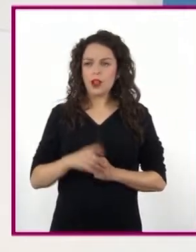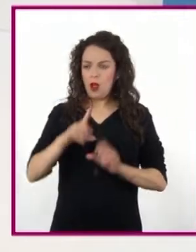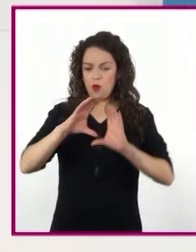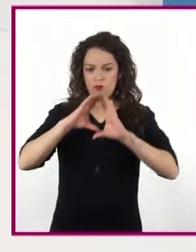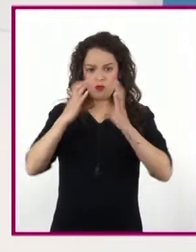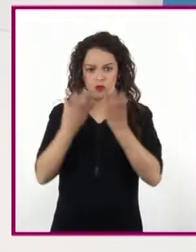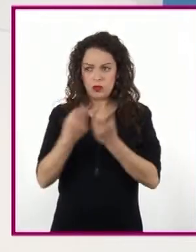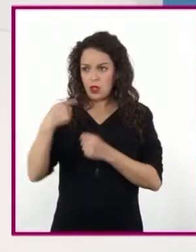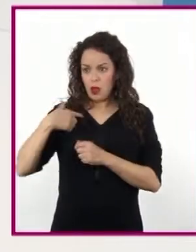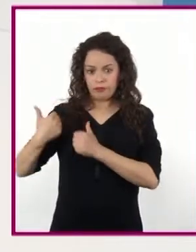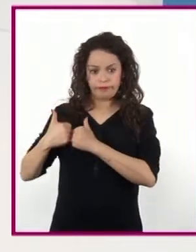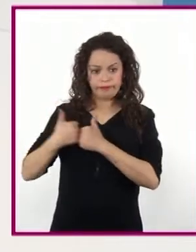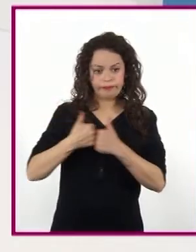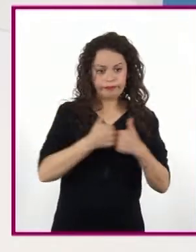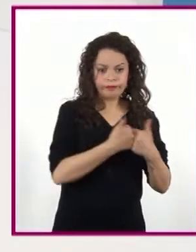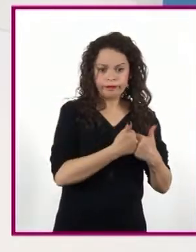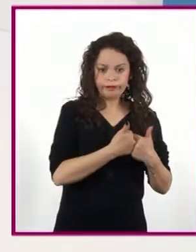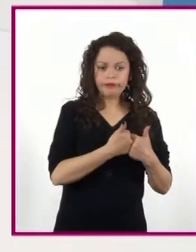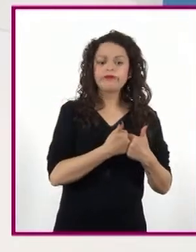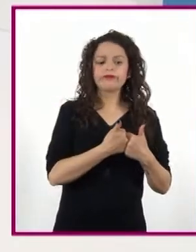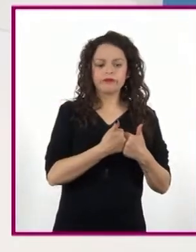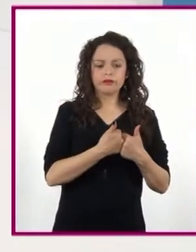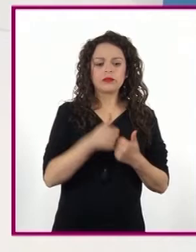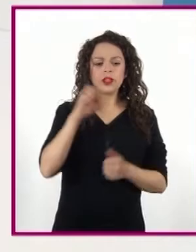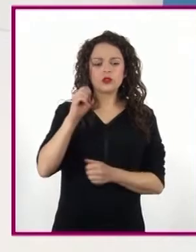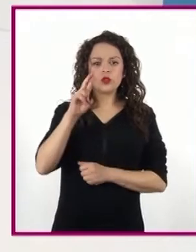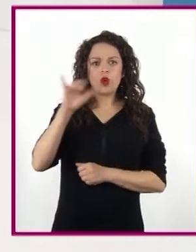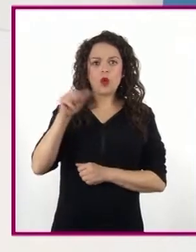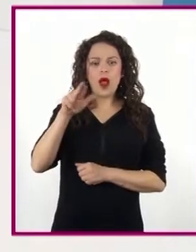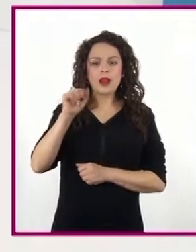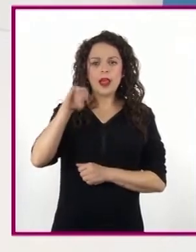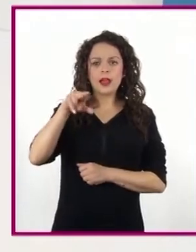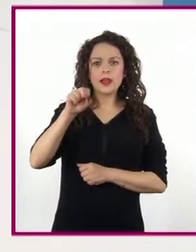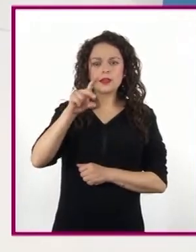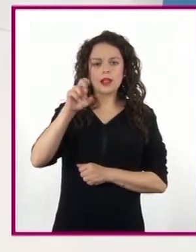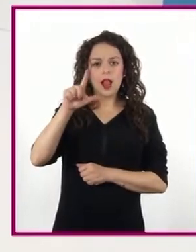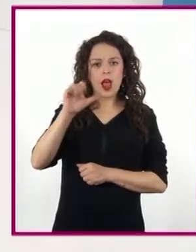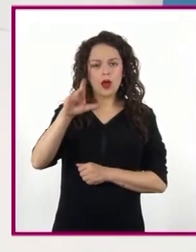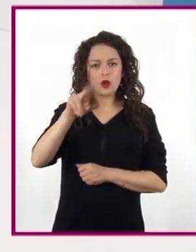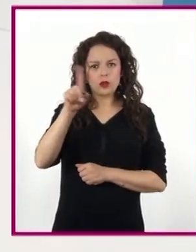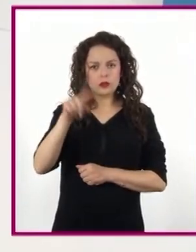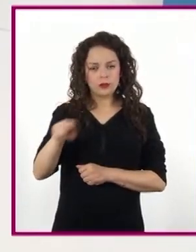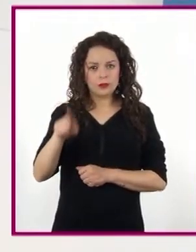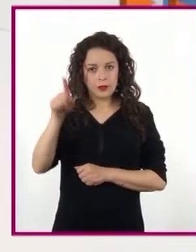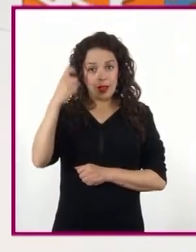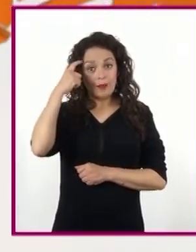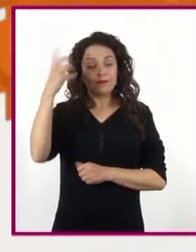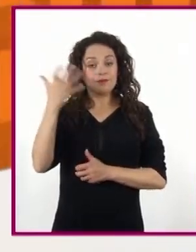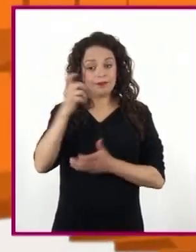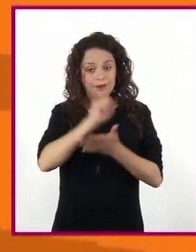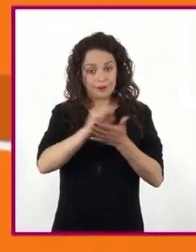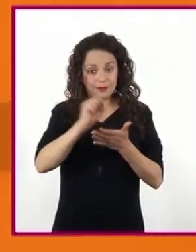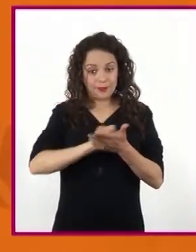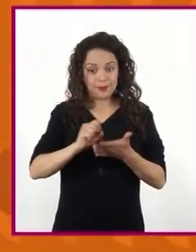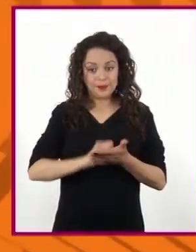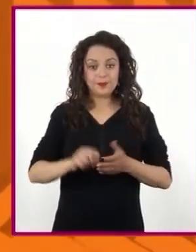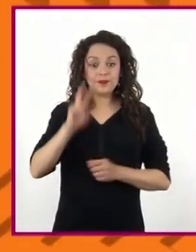De Juana de Asbaje, mejor conocida como Sor Juana Inés de la Cruz. Dice así: